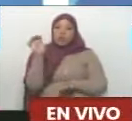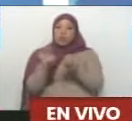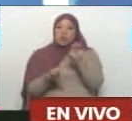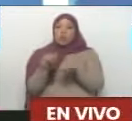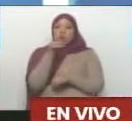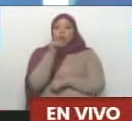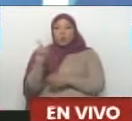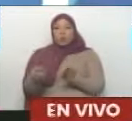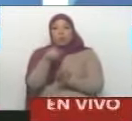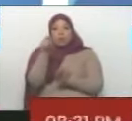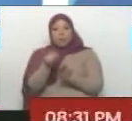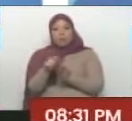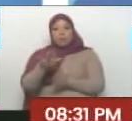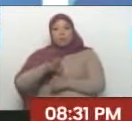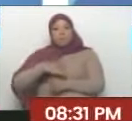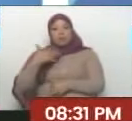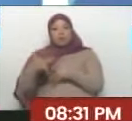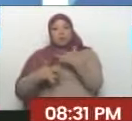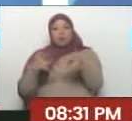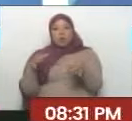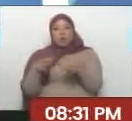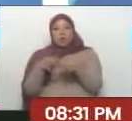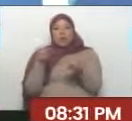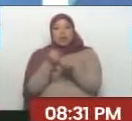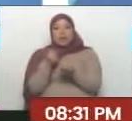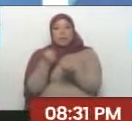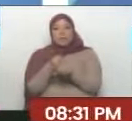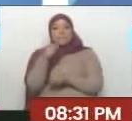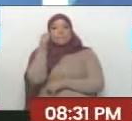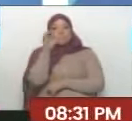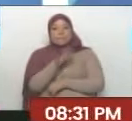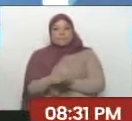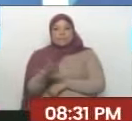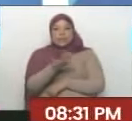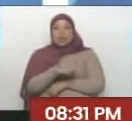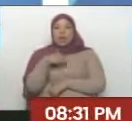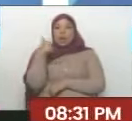completo para poder tener un mapa bien